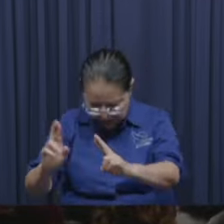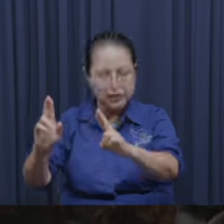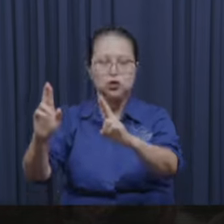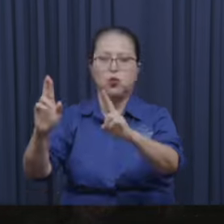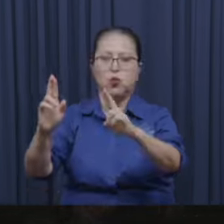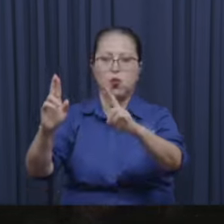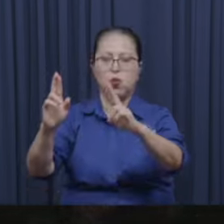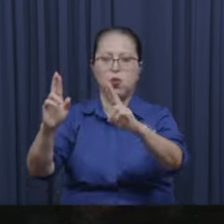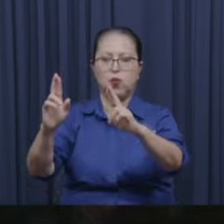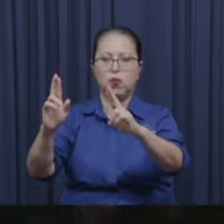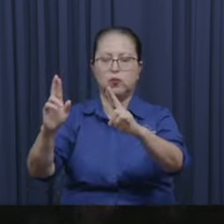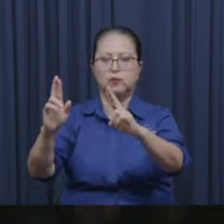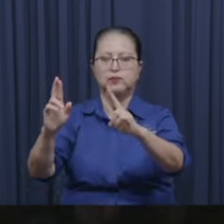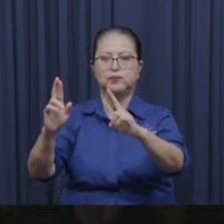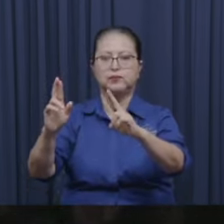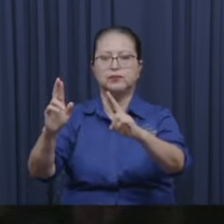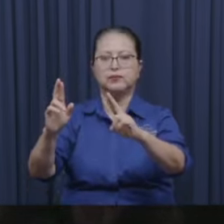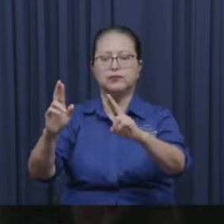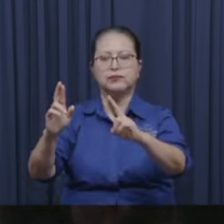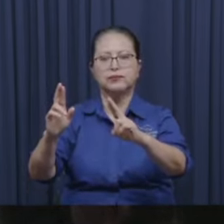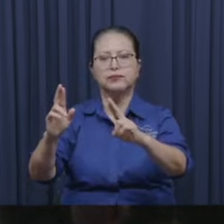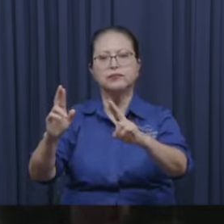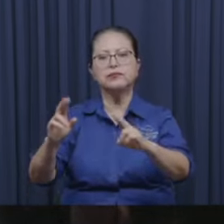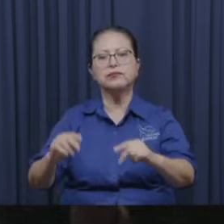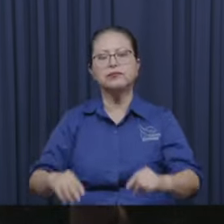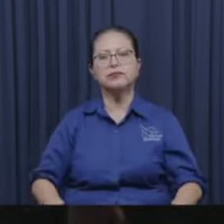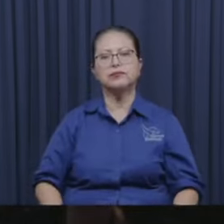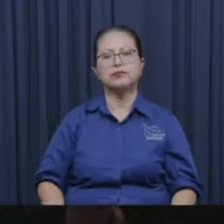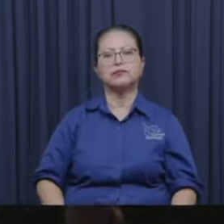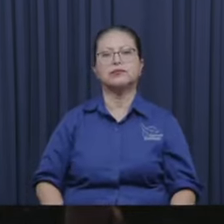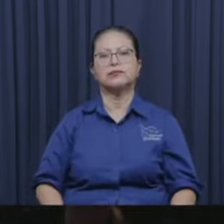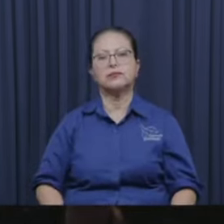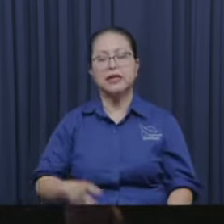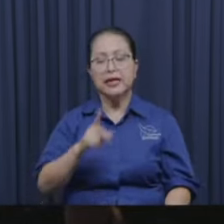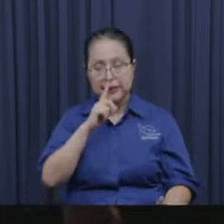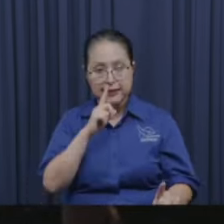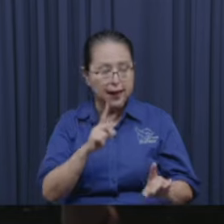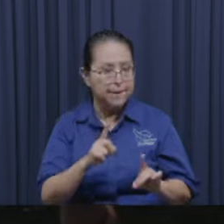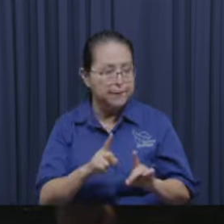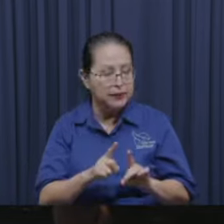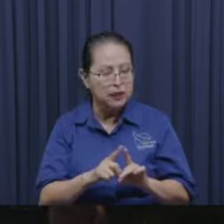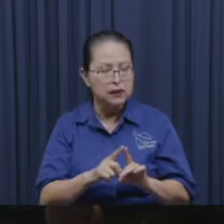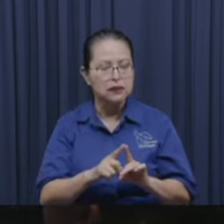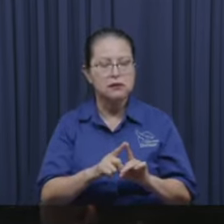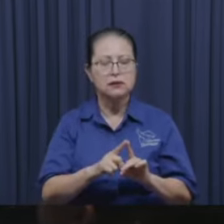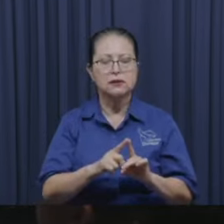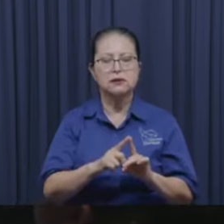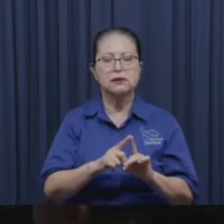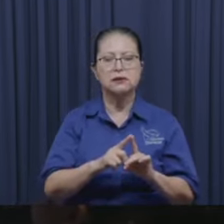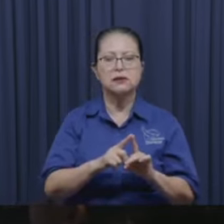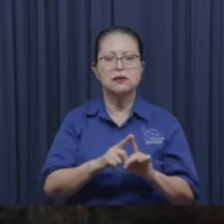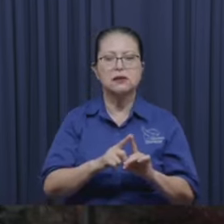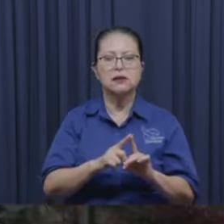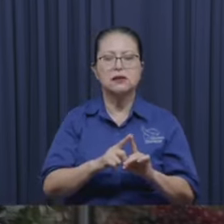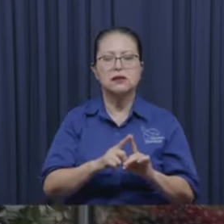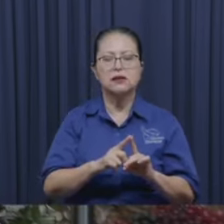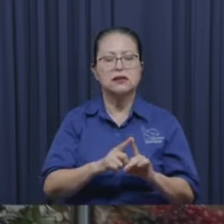temblor tenemos que otros elementos básicos de participar adecuadamente es que